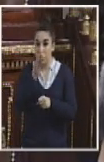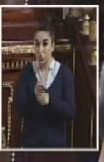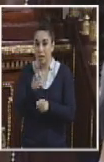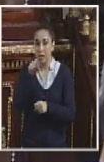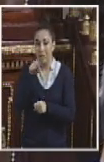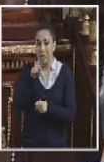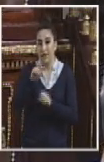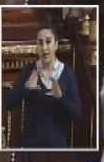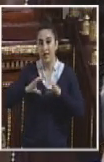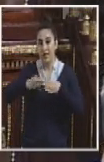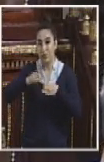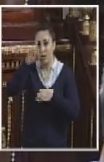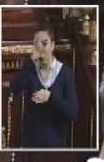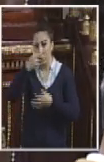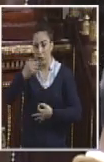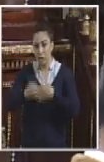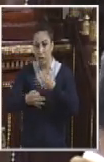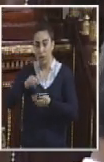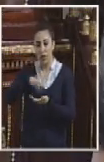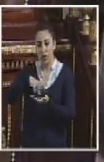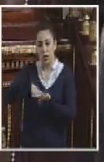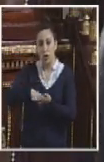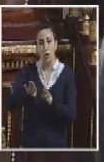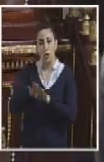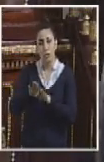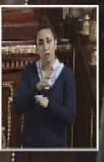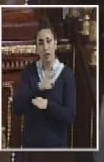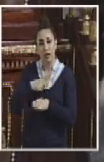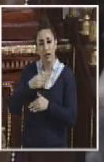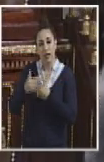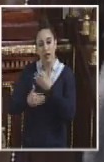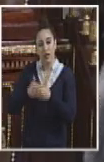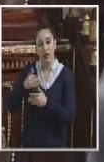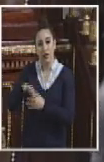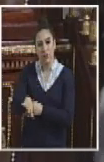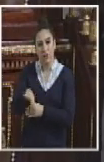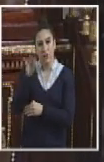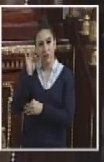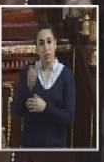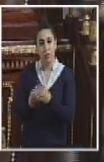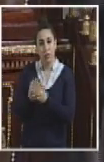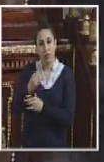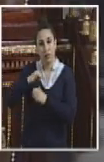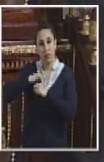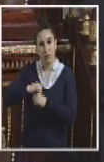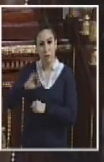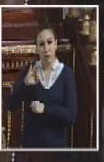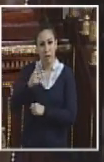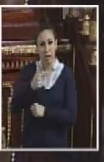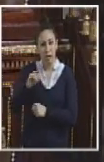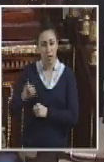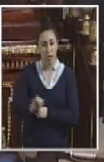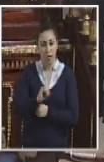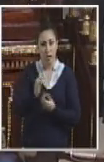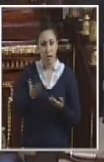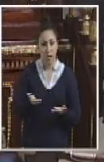Ciudadano, se estableciera cuál es el procedimiento para el nombramiento de la persona titular de la